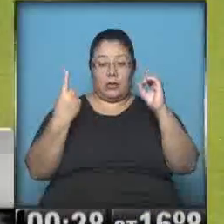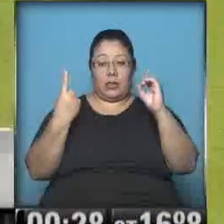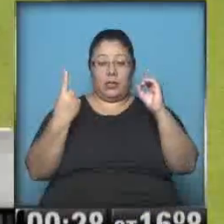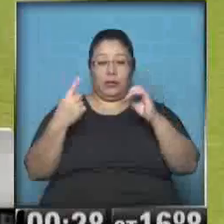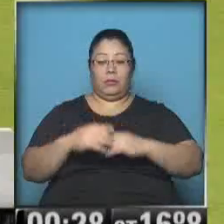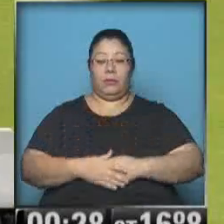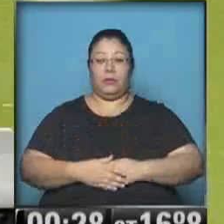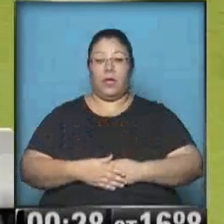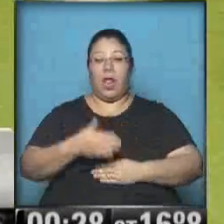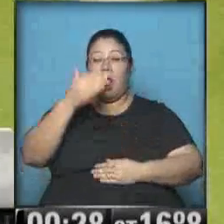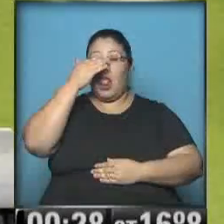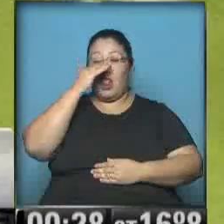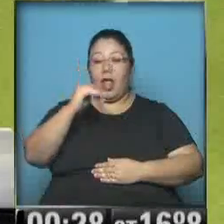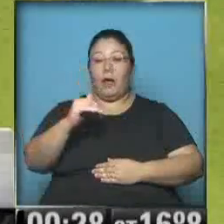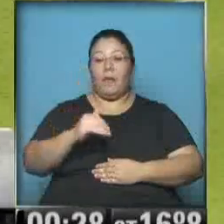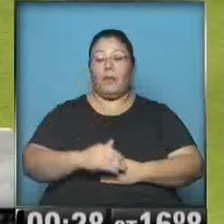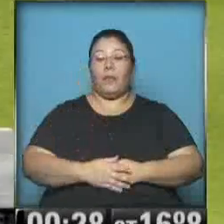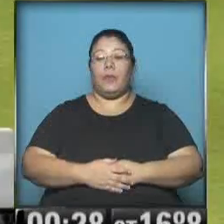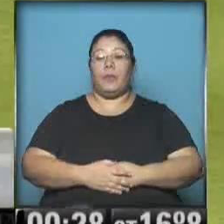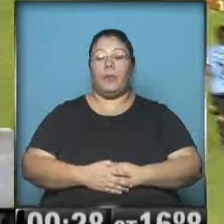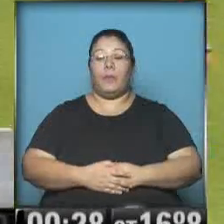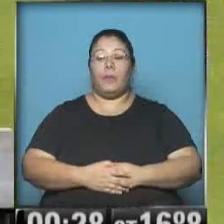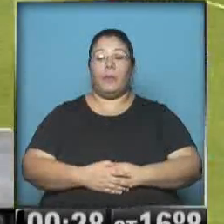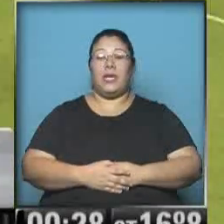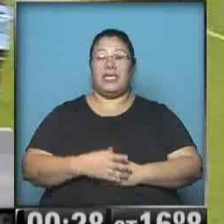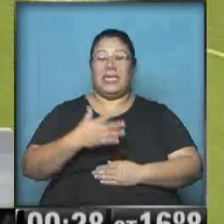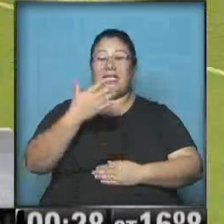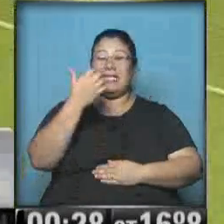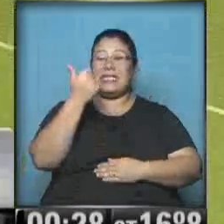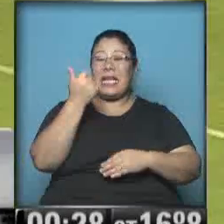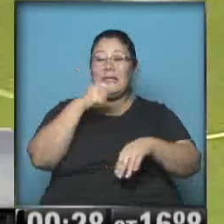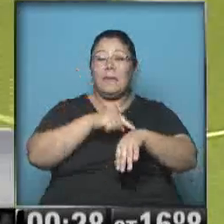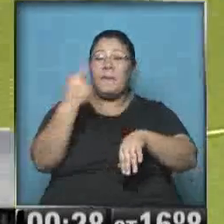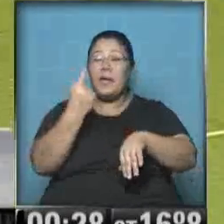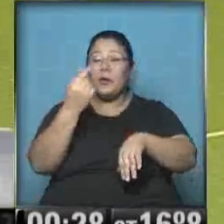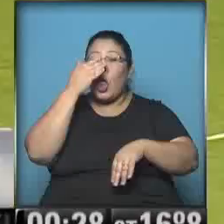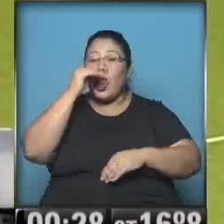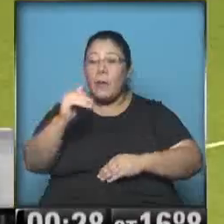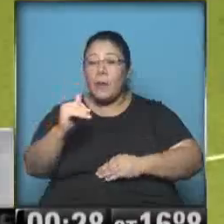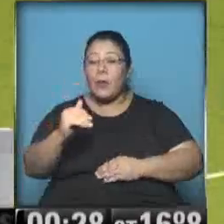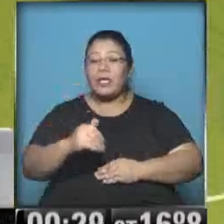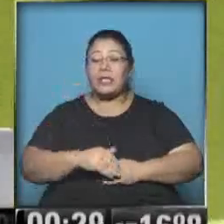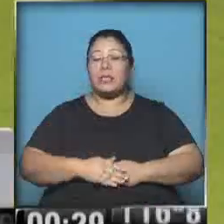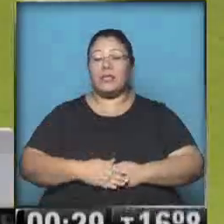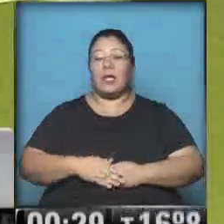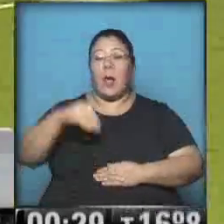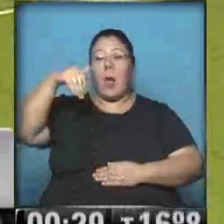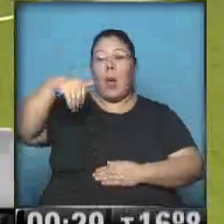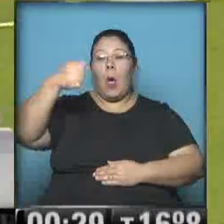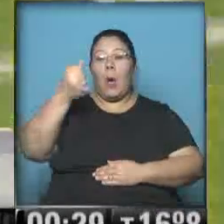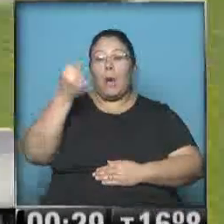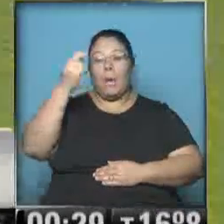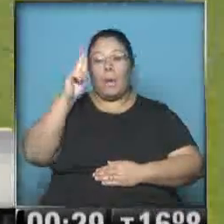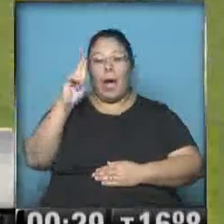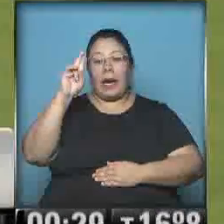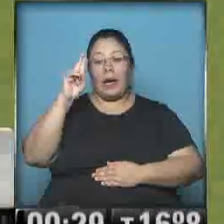y la definición de cara al arco para poner el 1-0. Iban a pasar 6 minutos nada más e iba a aparecer Fernando Márquez, quien había asistido en el